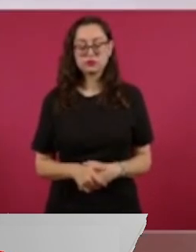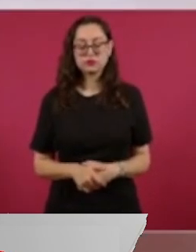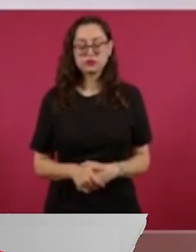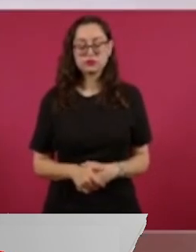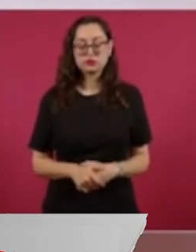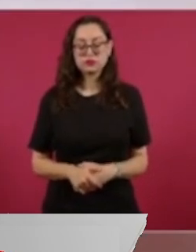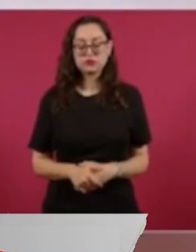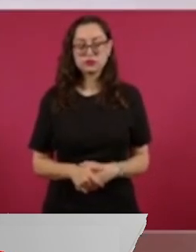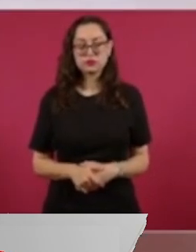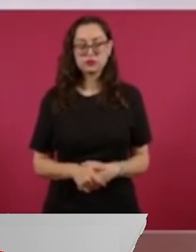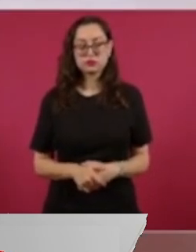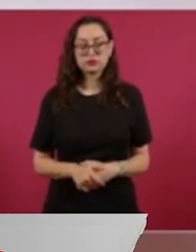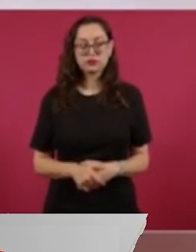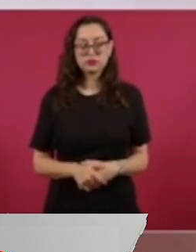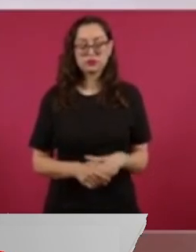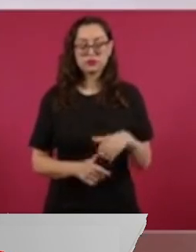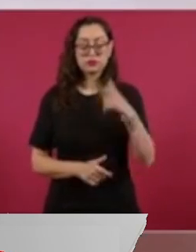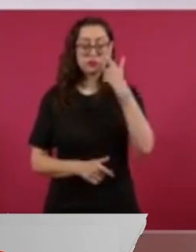existe